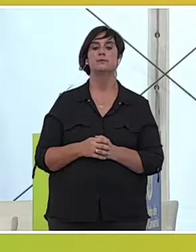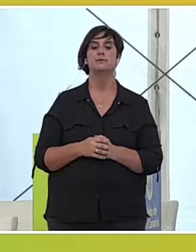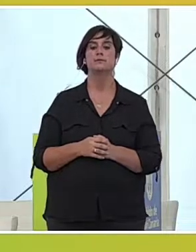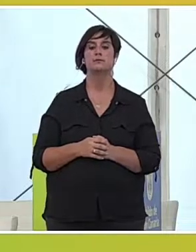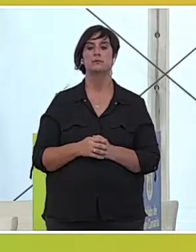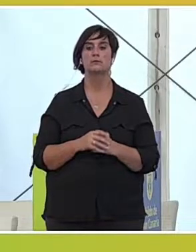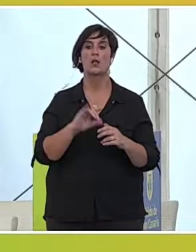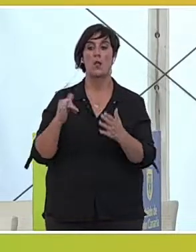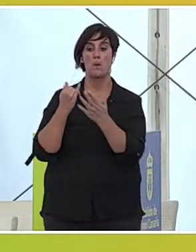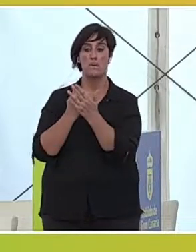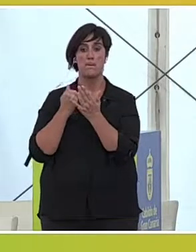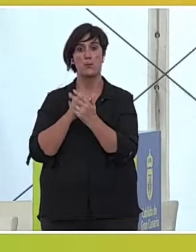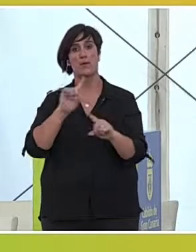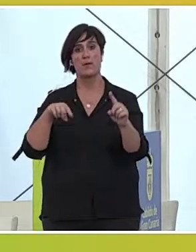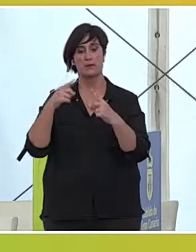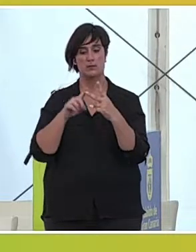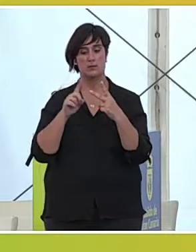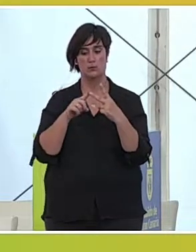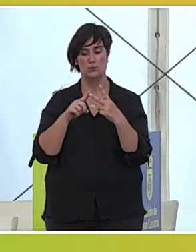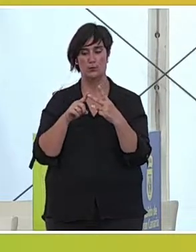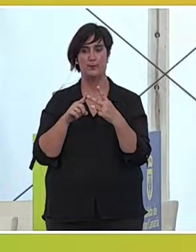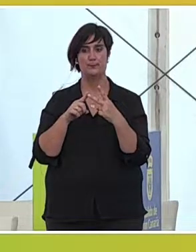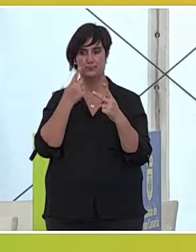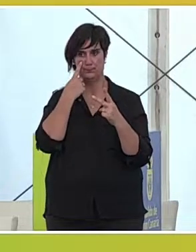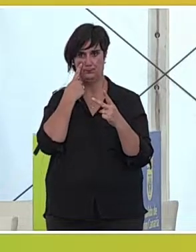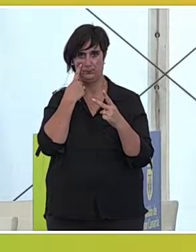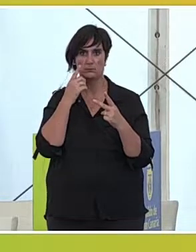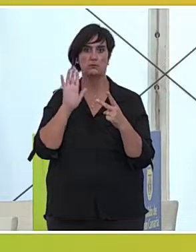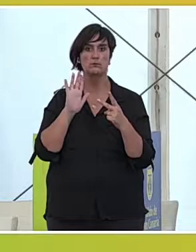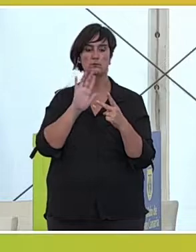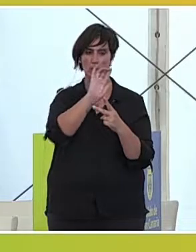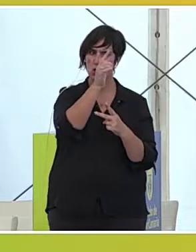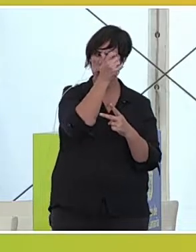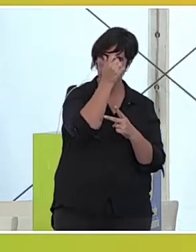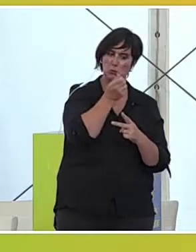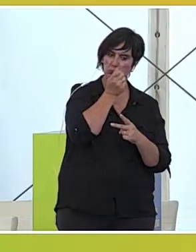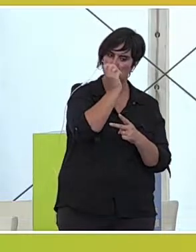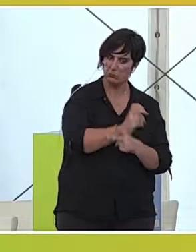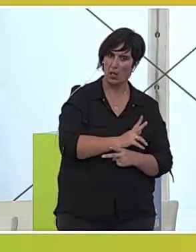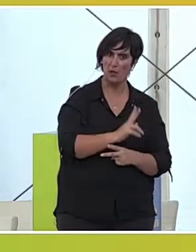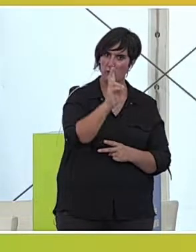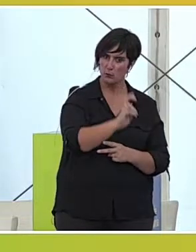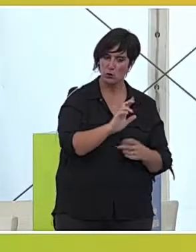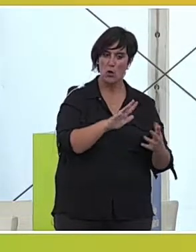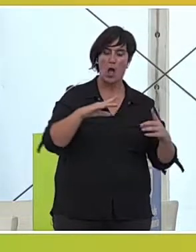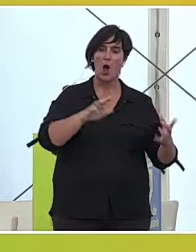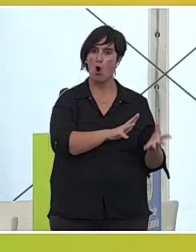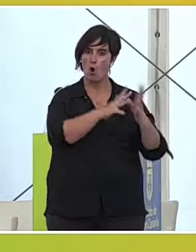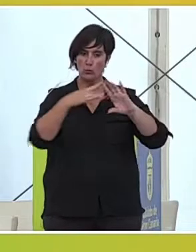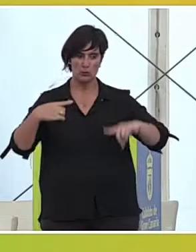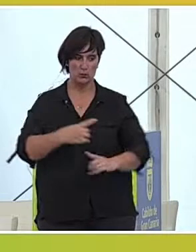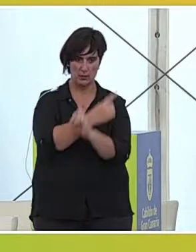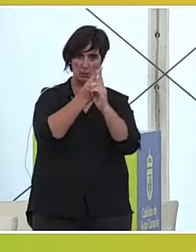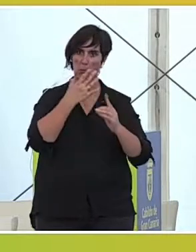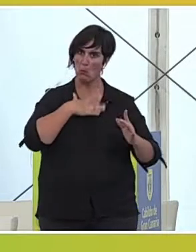La segunda prueba que se realizó, se ha visto, oiga, el concepto funciona, se produce la ósmosis inversa en un